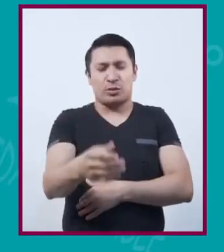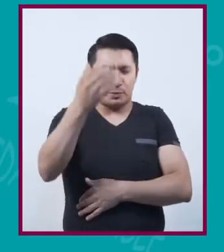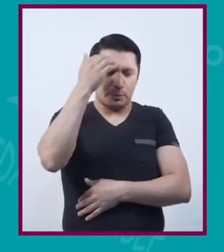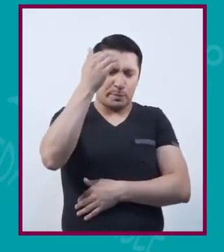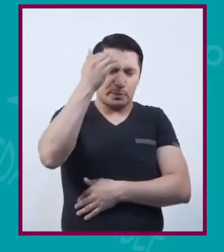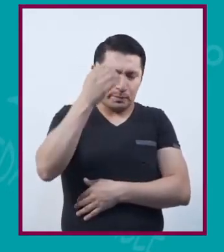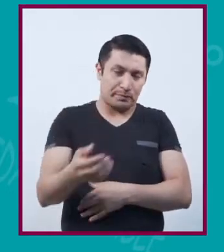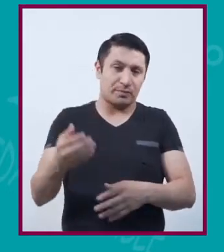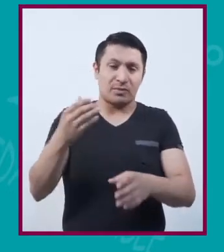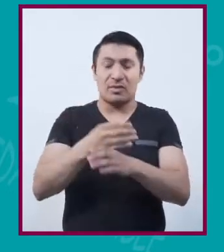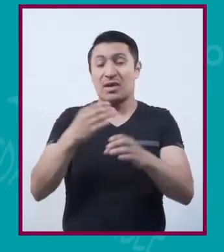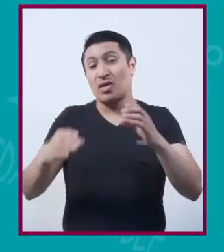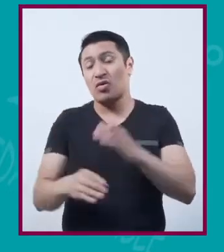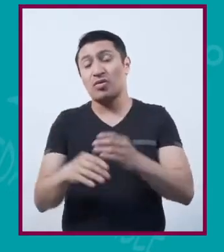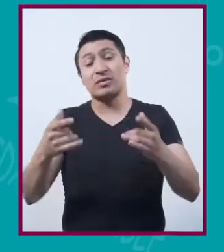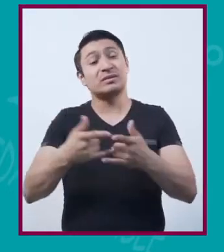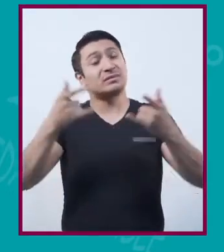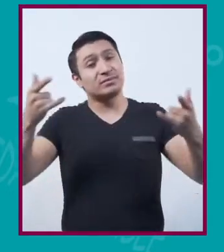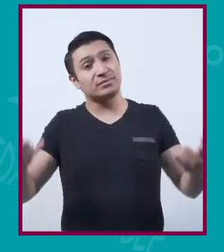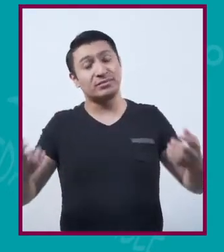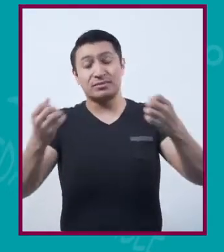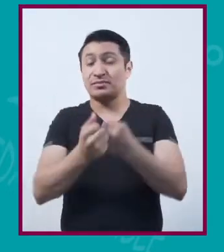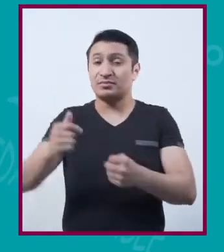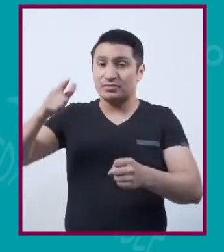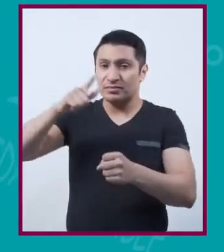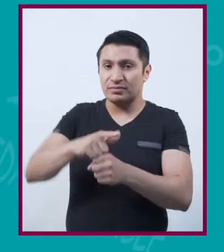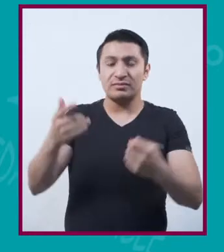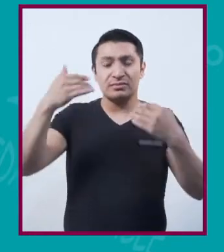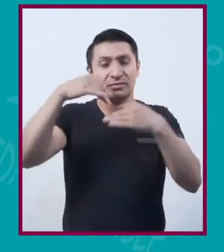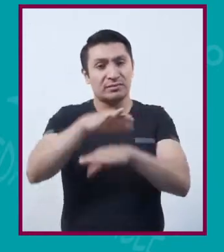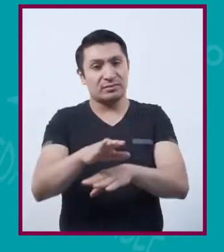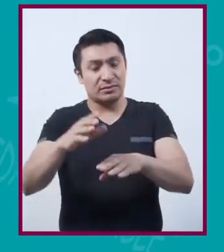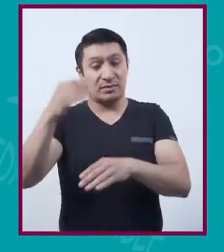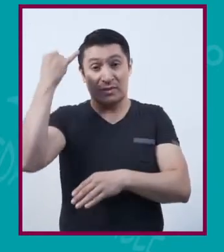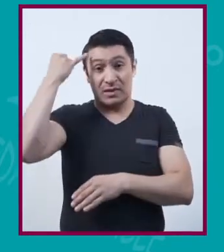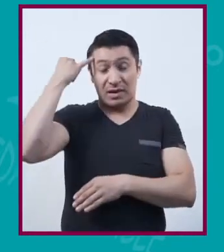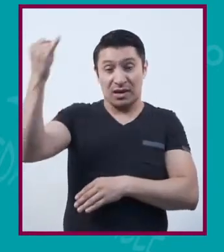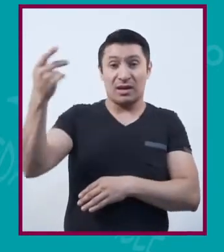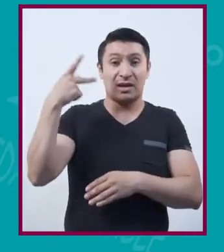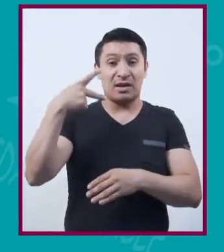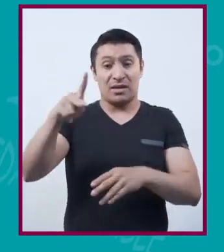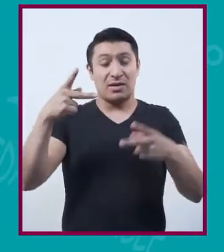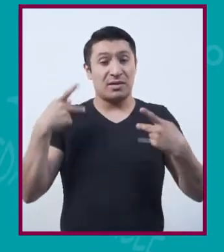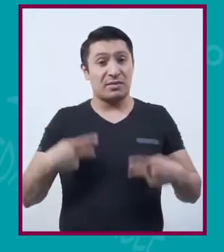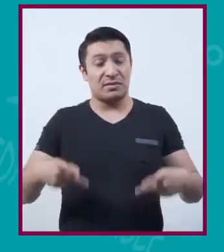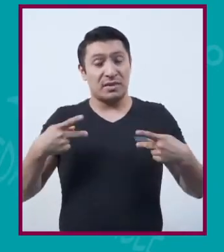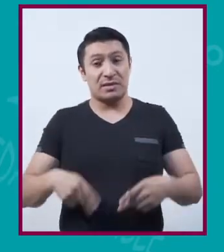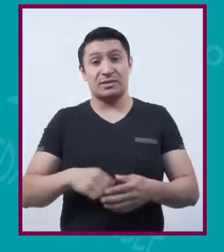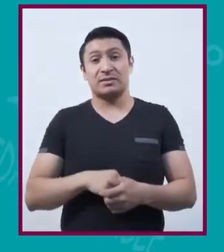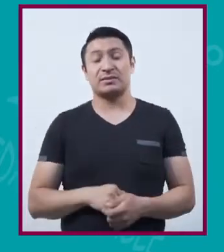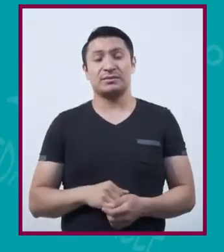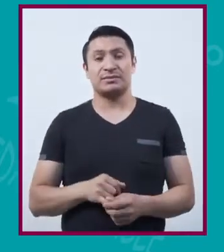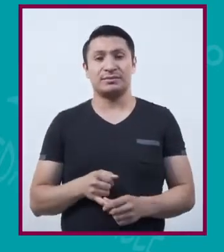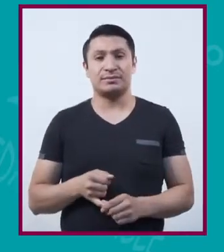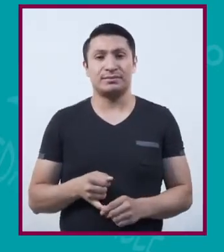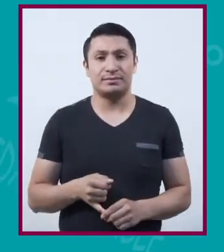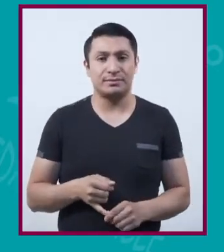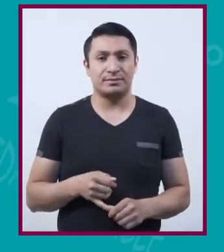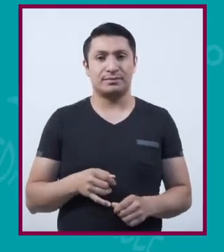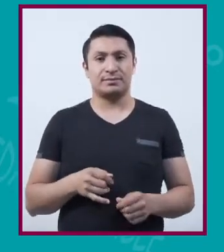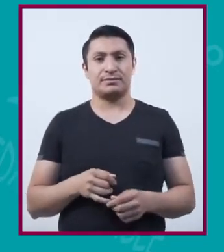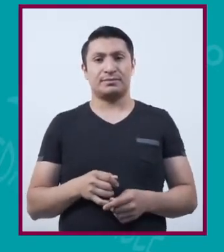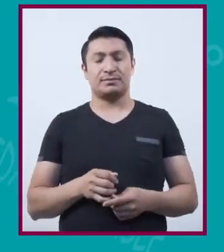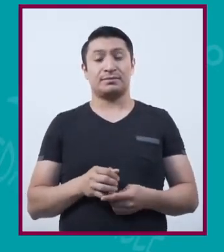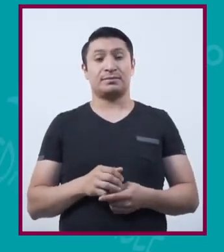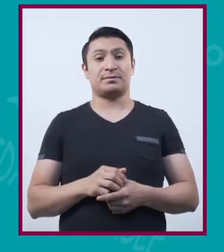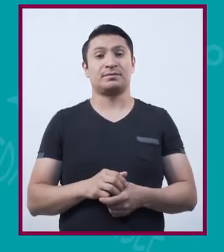Así permite reconstruir procesos sociohistóricos con base en las percepciones de sus protagonistas y enriquecer los conocimientos